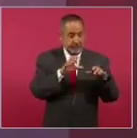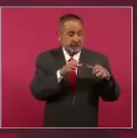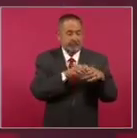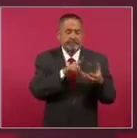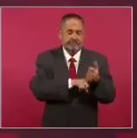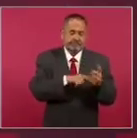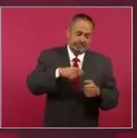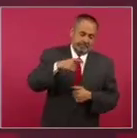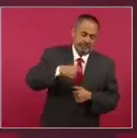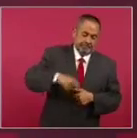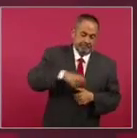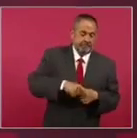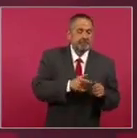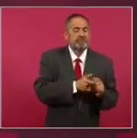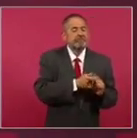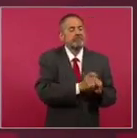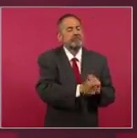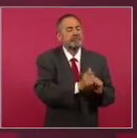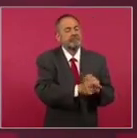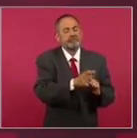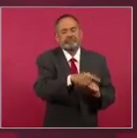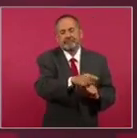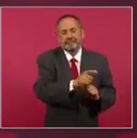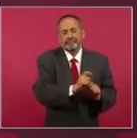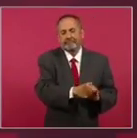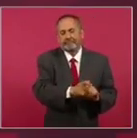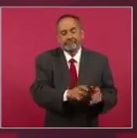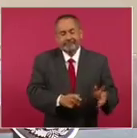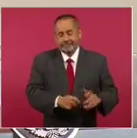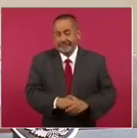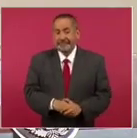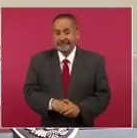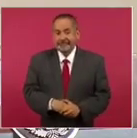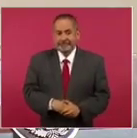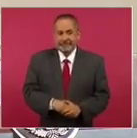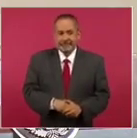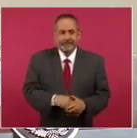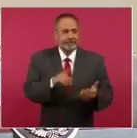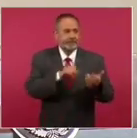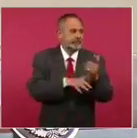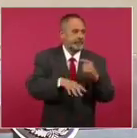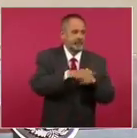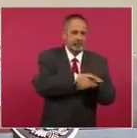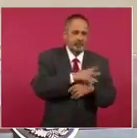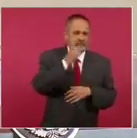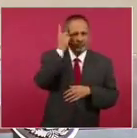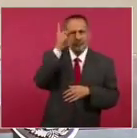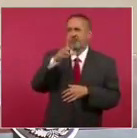económico, que eran los dueños de México.